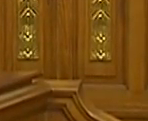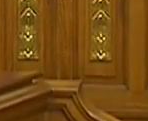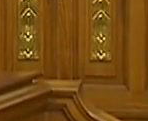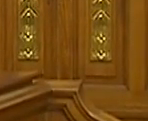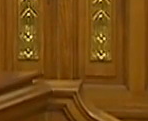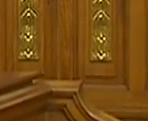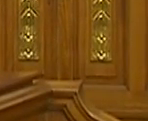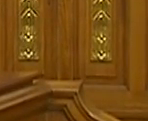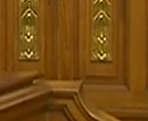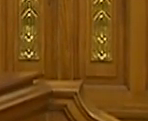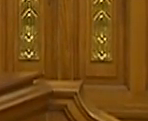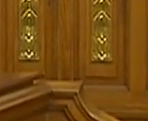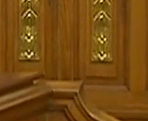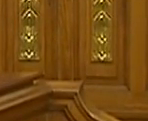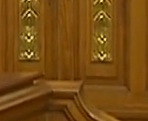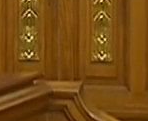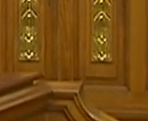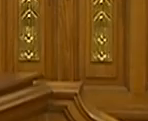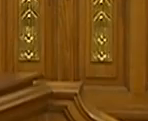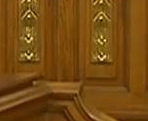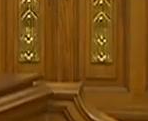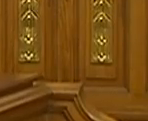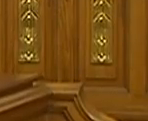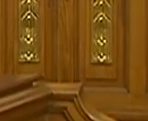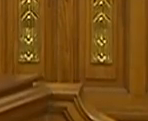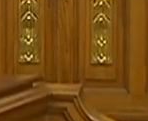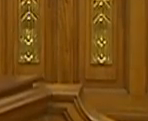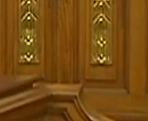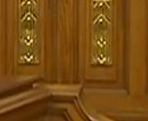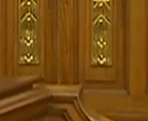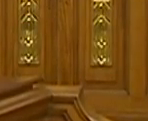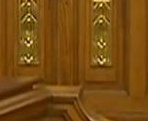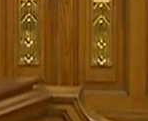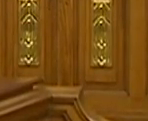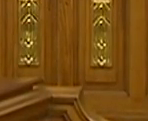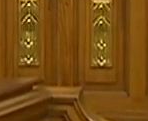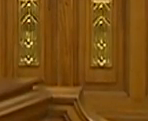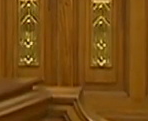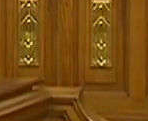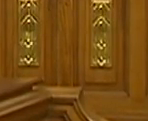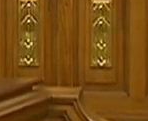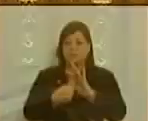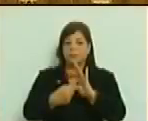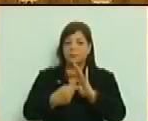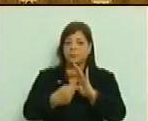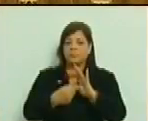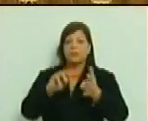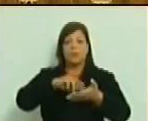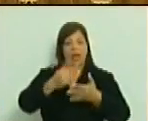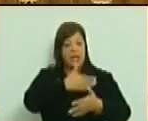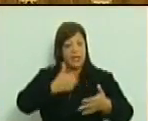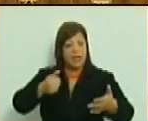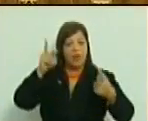se comprometan al respeto y al cumplimiento de lo que aquí se ha aprobado. Quiero